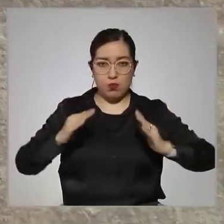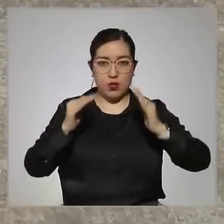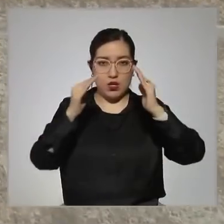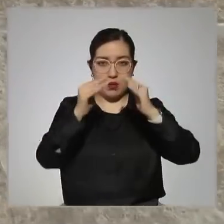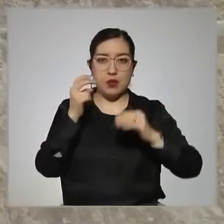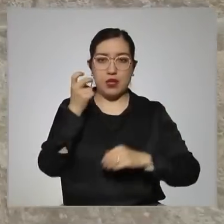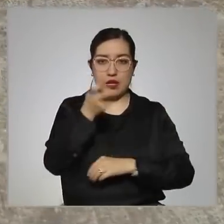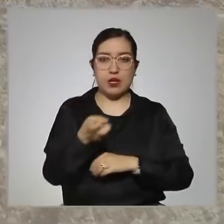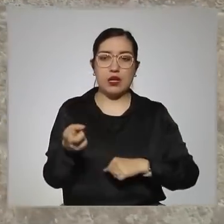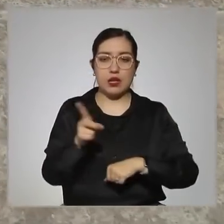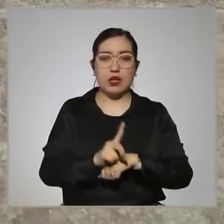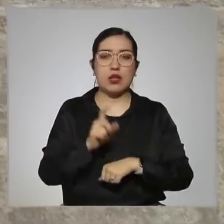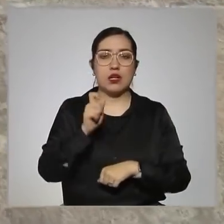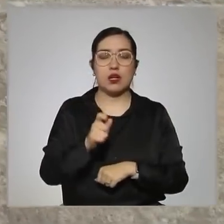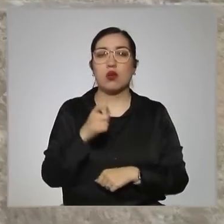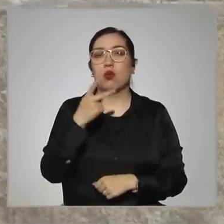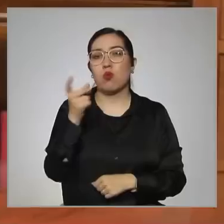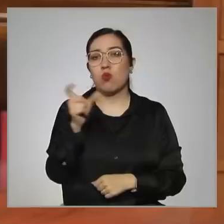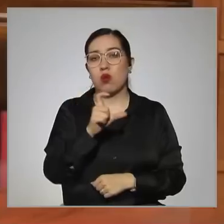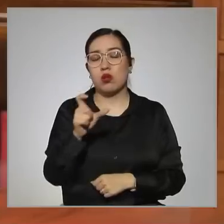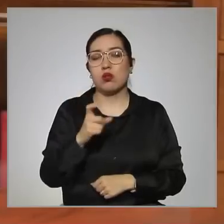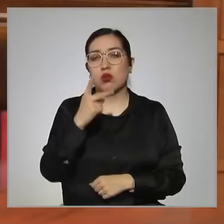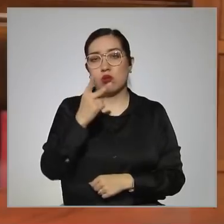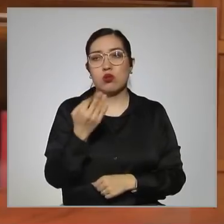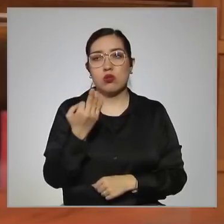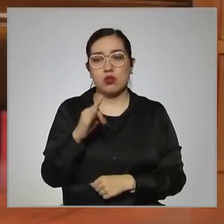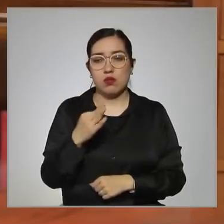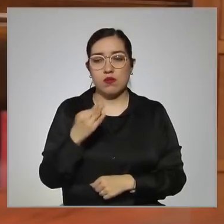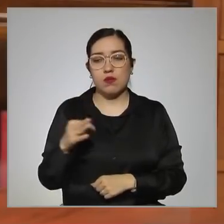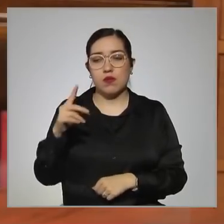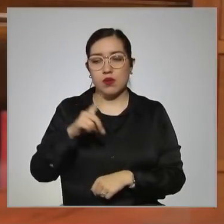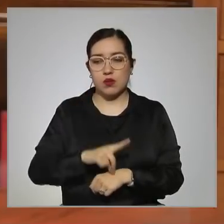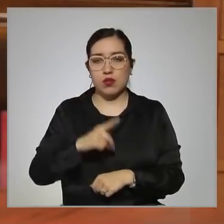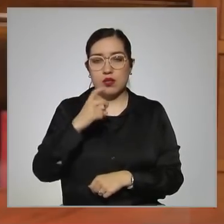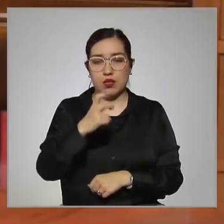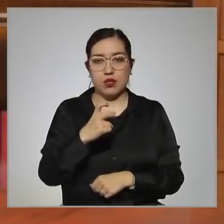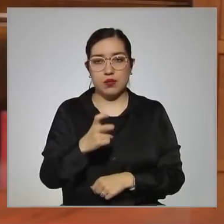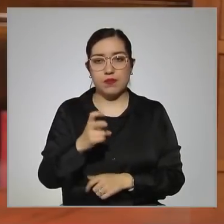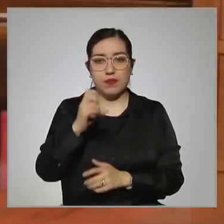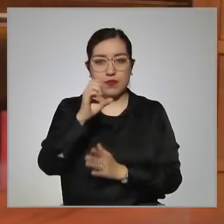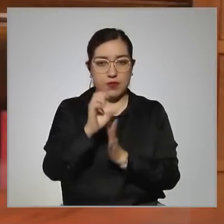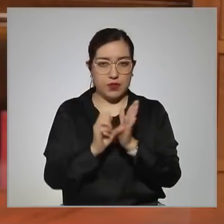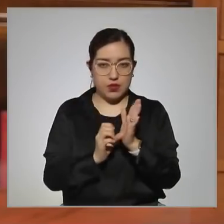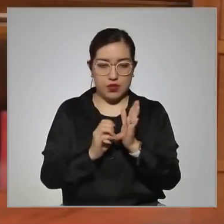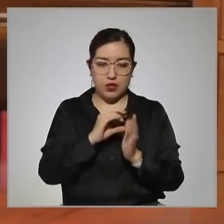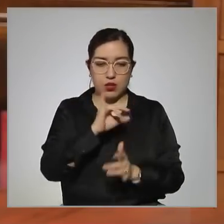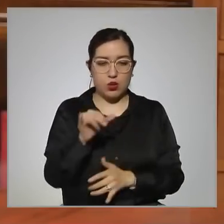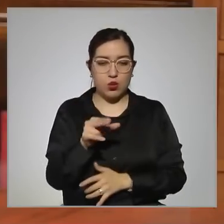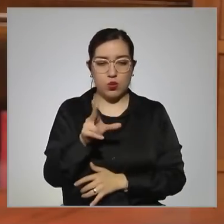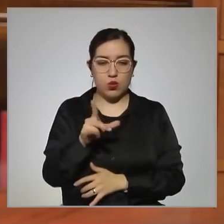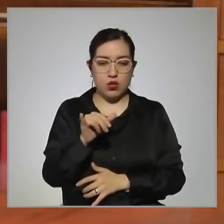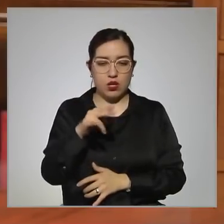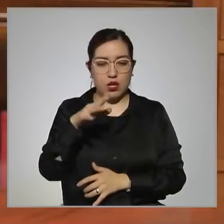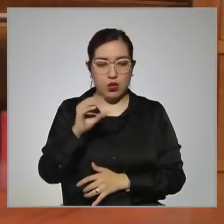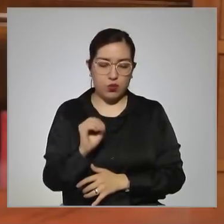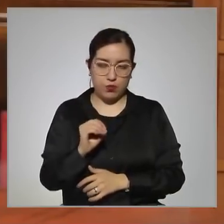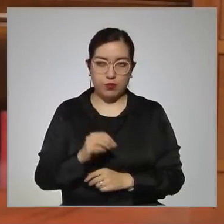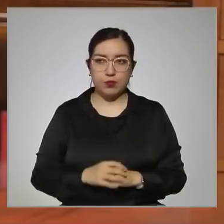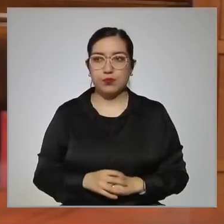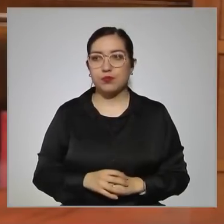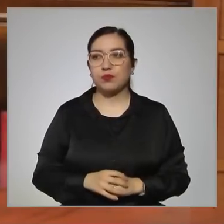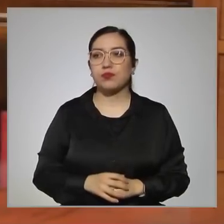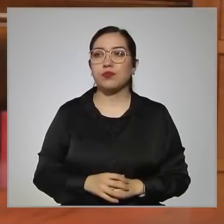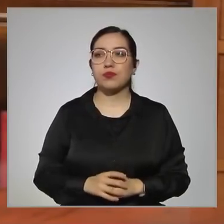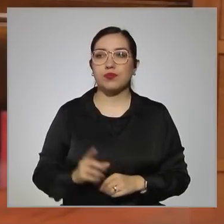día era el 2 de febrero. El 2 de febrero del calendario juliano. Y el 2